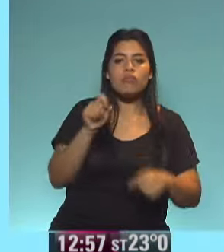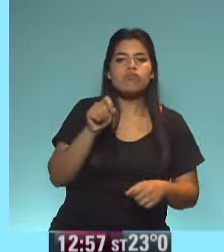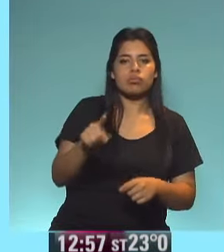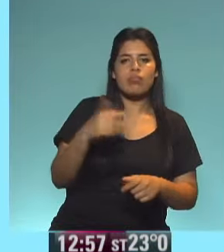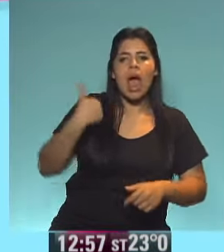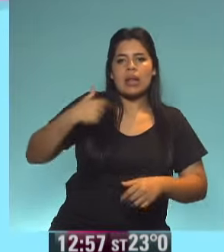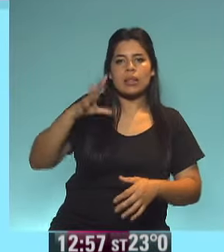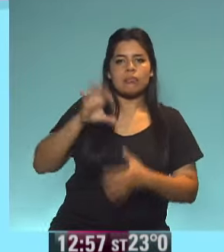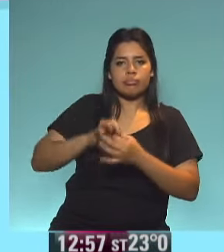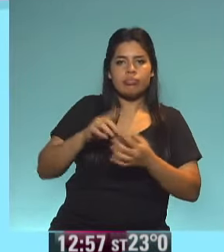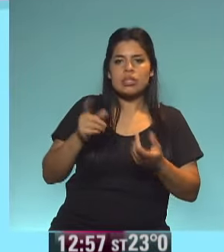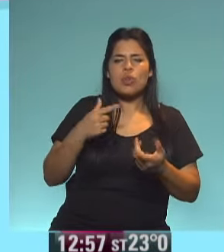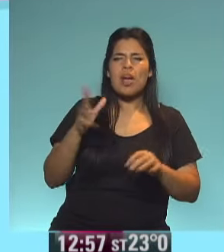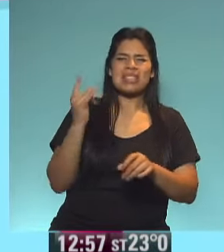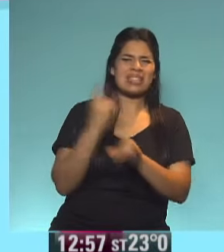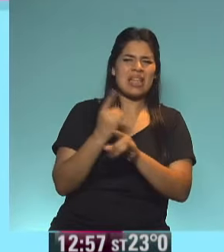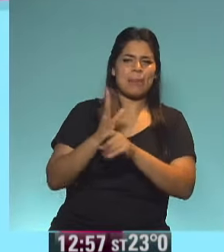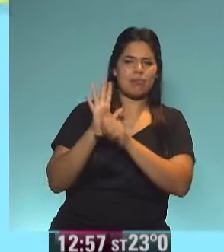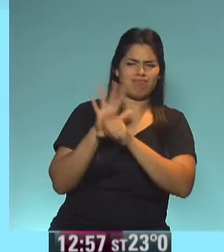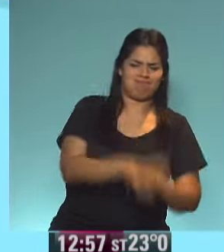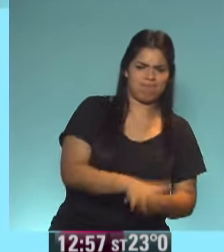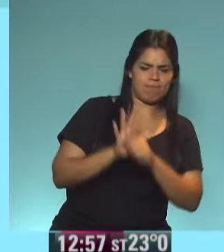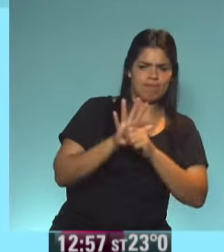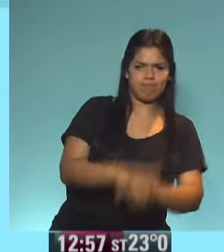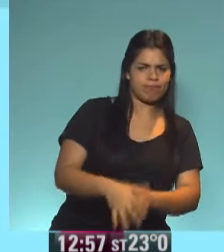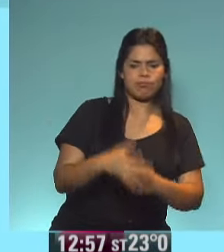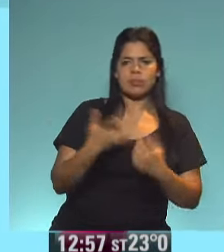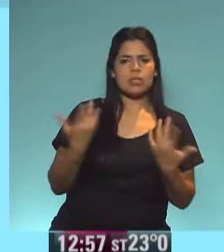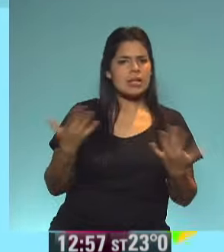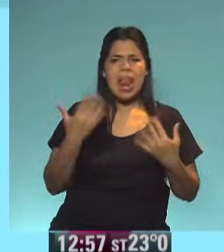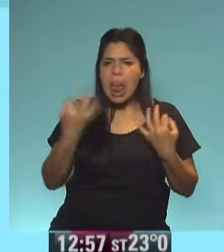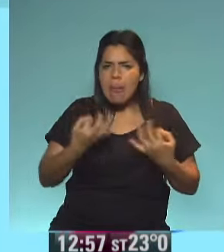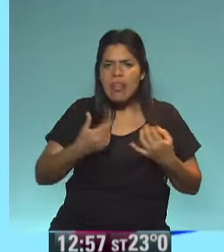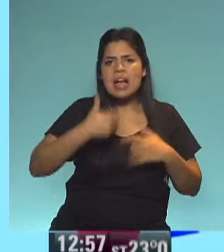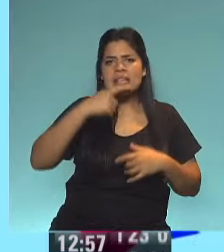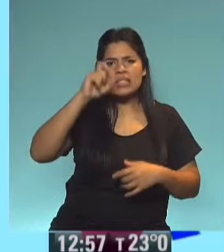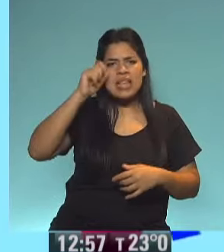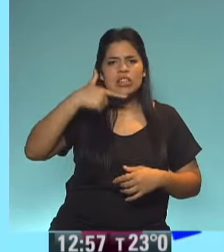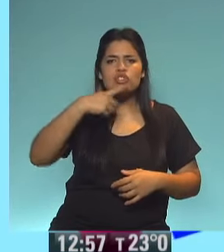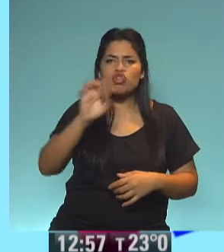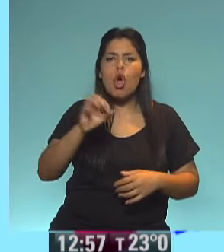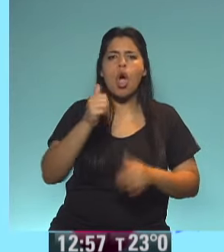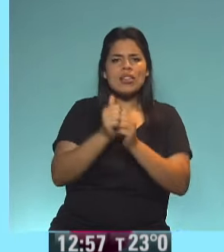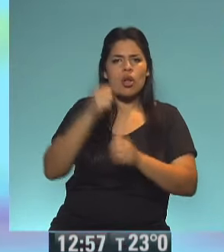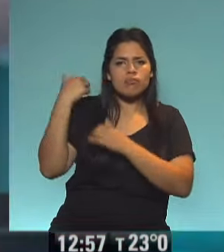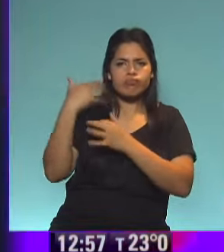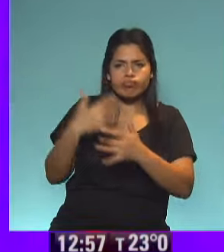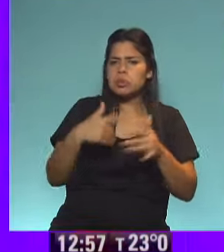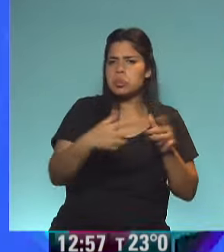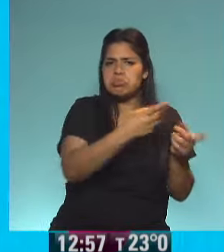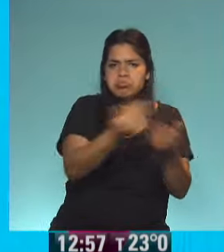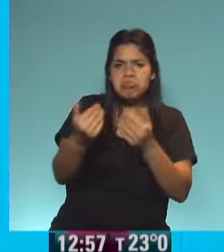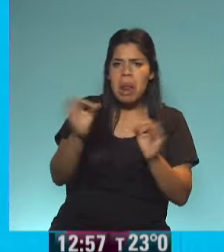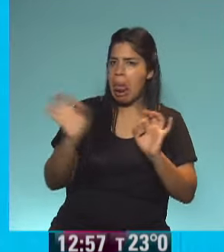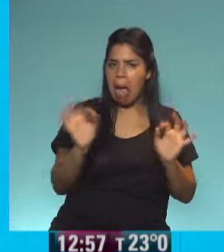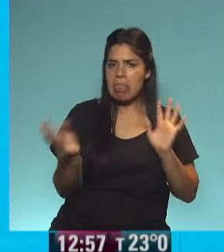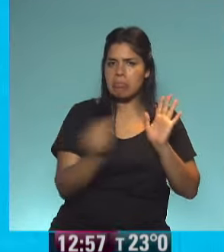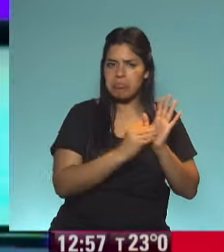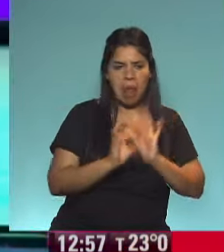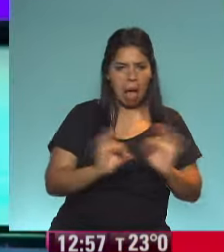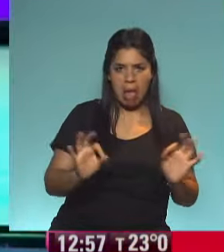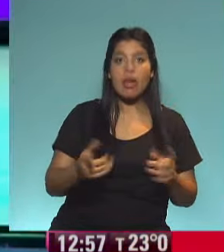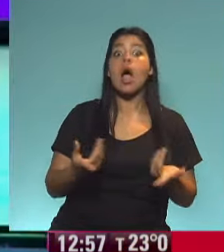fue invisibilizada. Su omisión en los censos, historia, en los medios de comunicación. Llegó un momento espectacular,